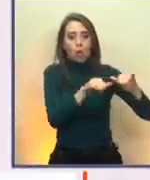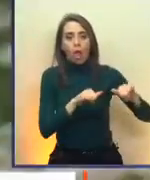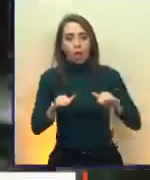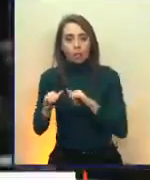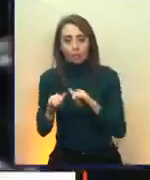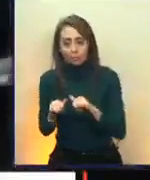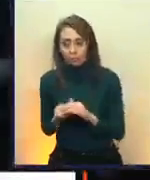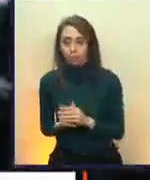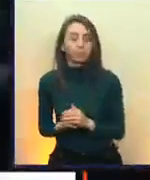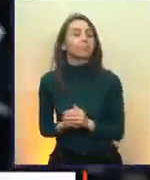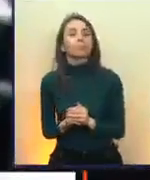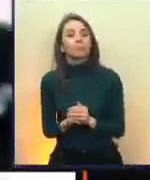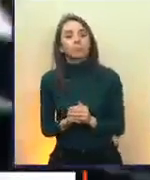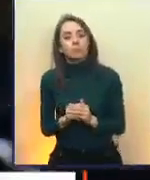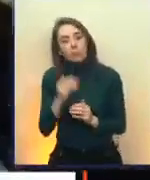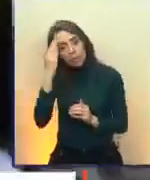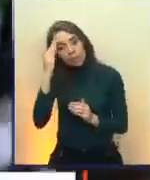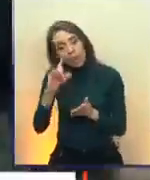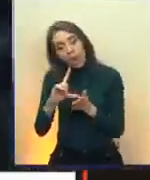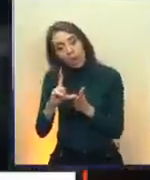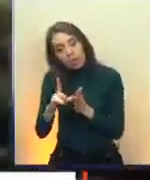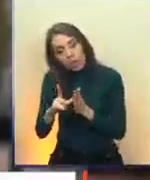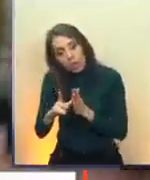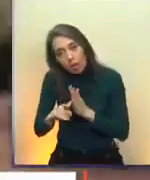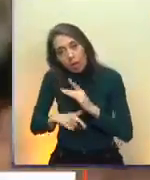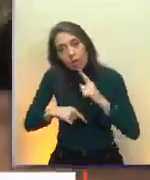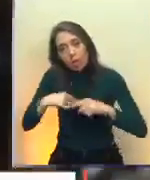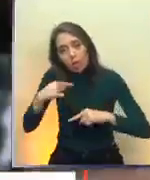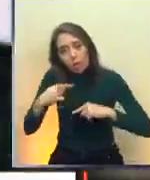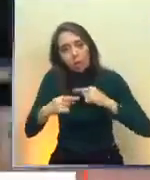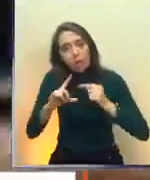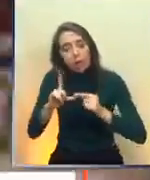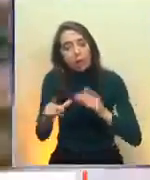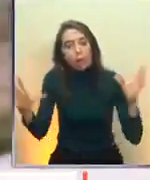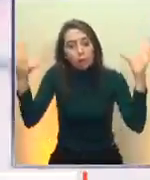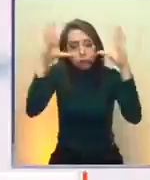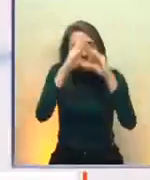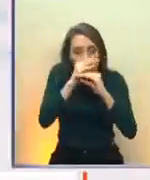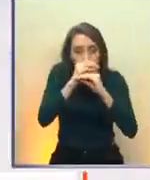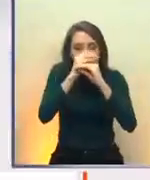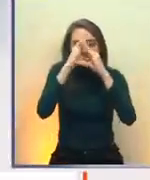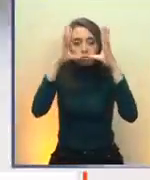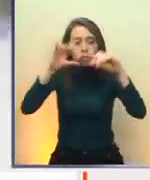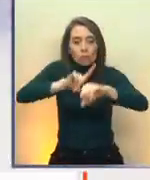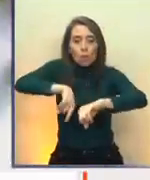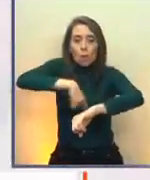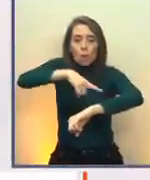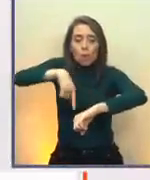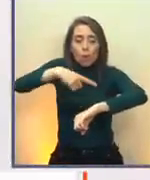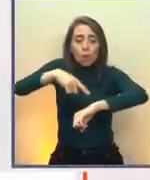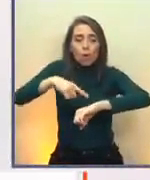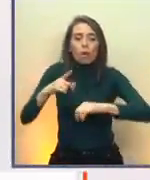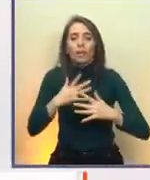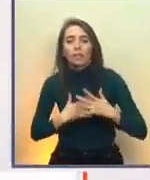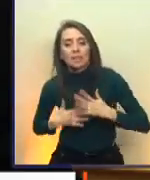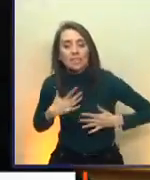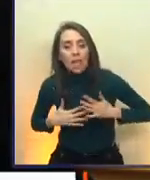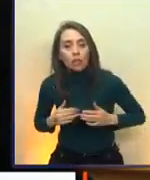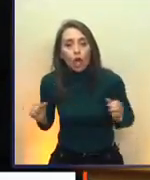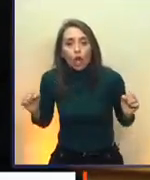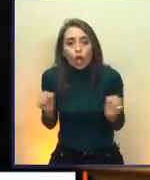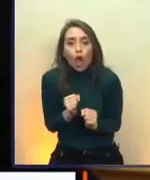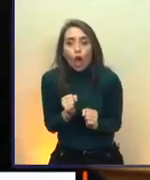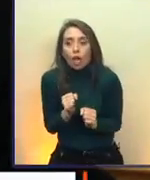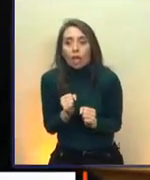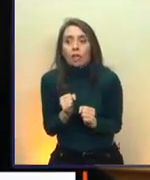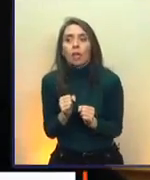Pero el lento paso de los días también comenzó a afectar a los integrantes del equipo. El primer síntoma de congelamiento son